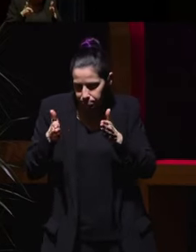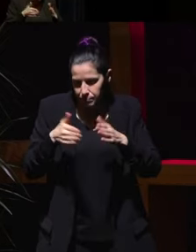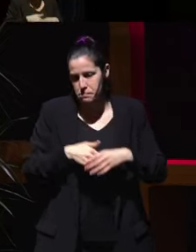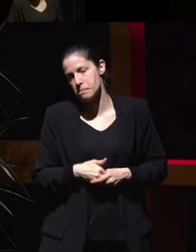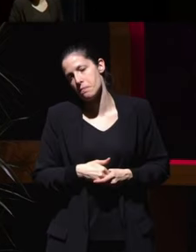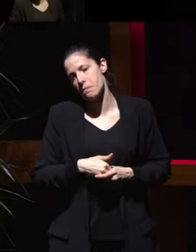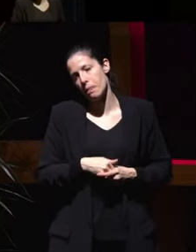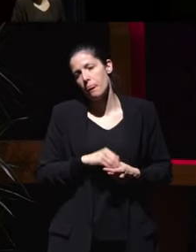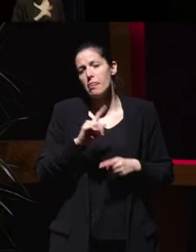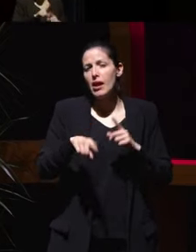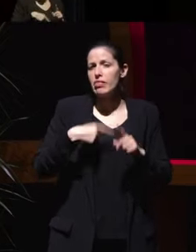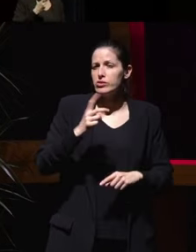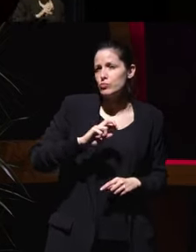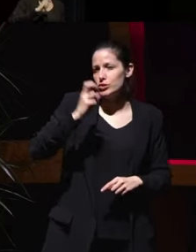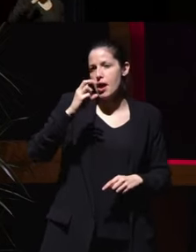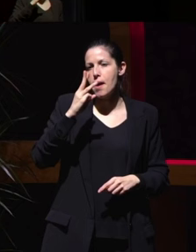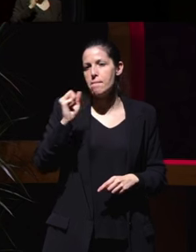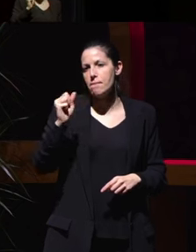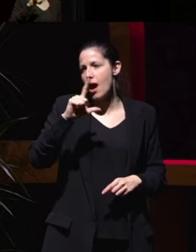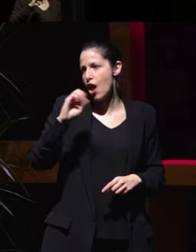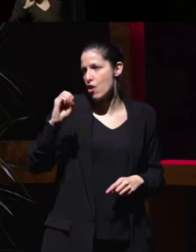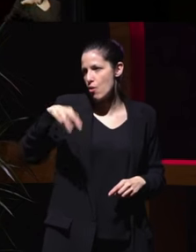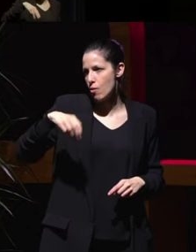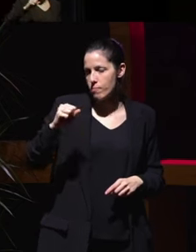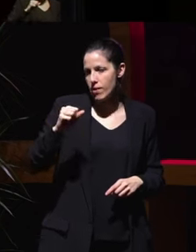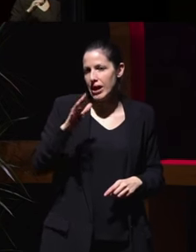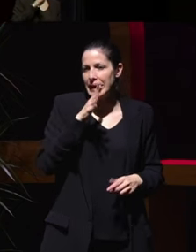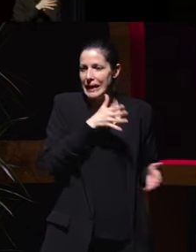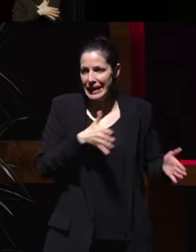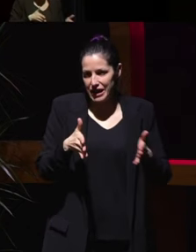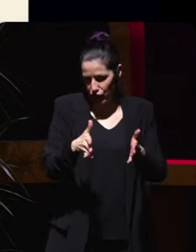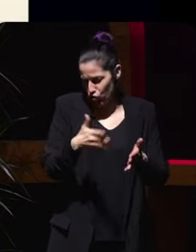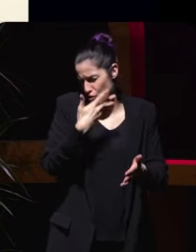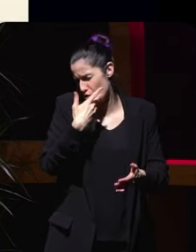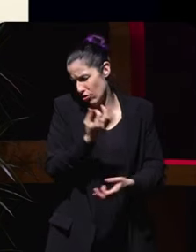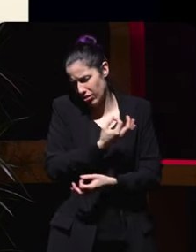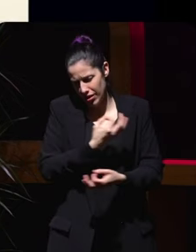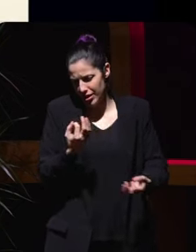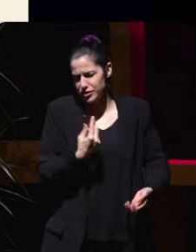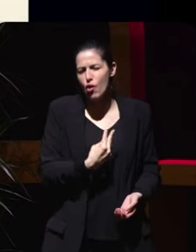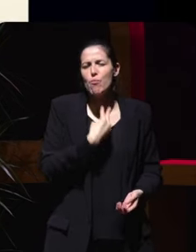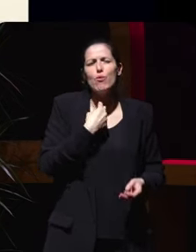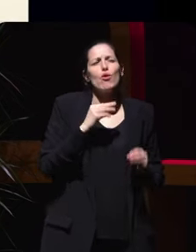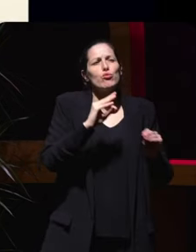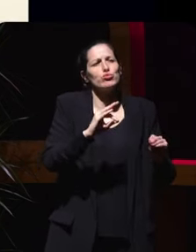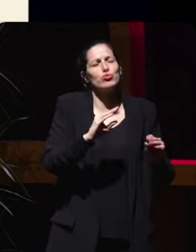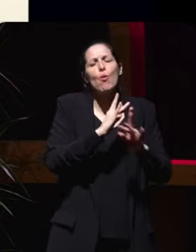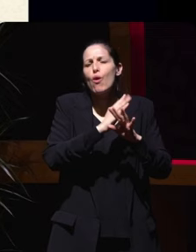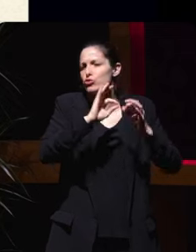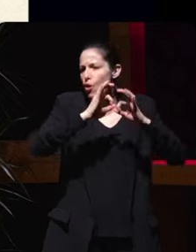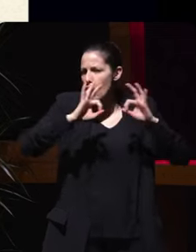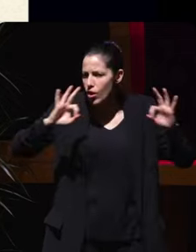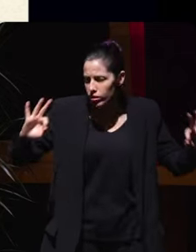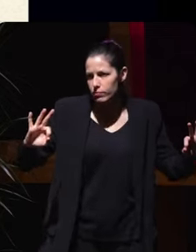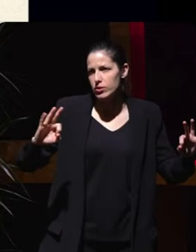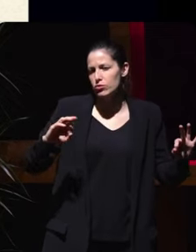E despois, quen non coñece a Paloma del Río? Toda unha absoluta pioneira. É a voz dos Xogos Olímpicos, temnos dado